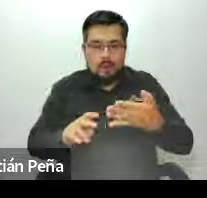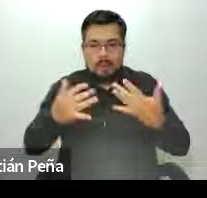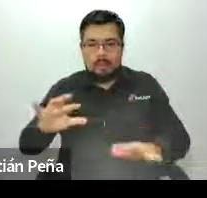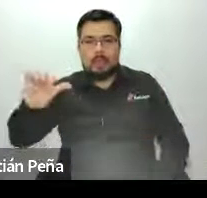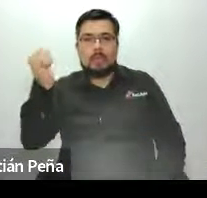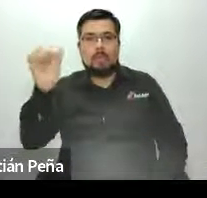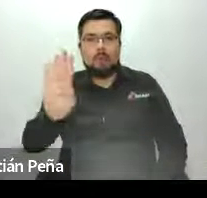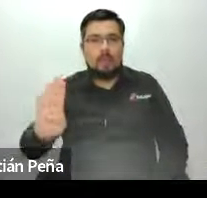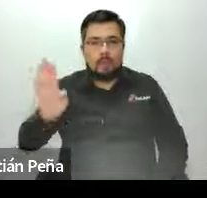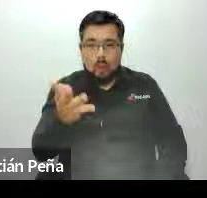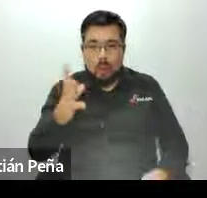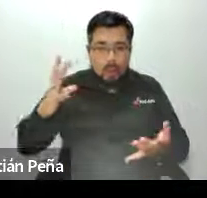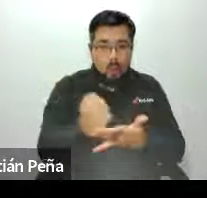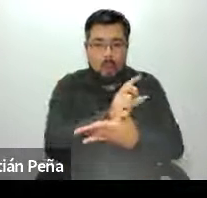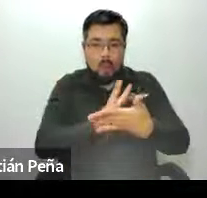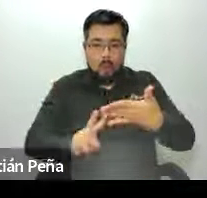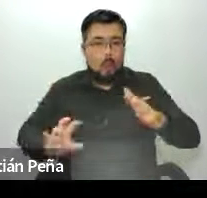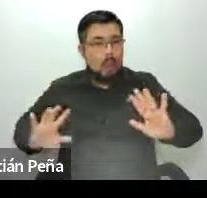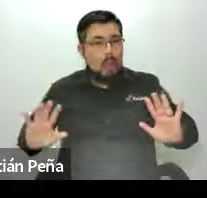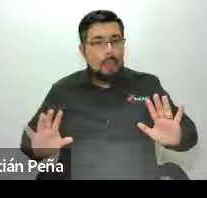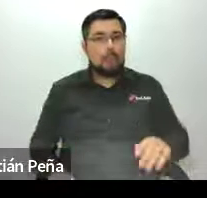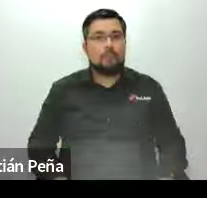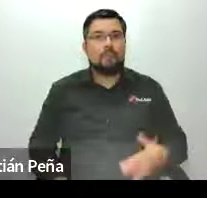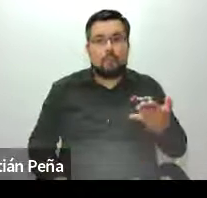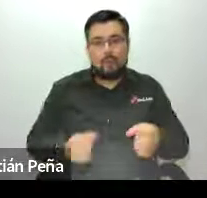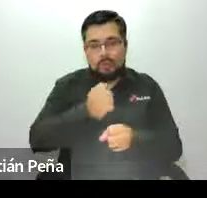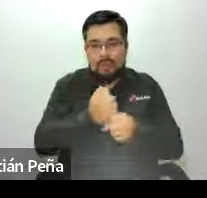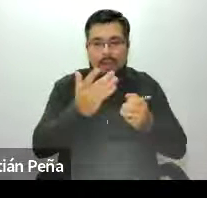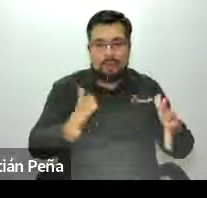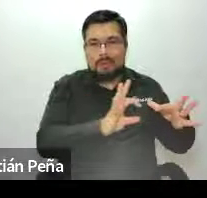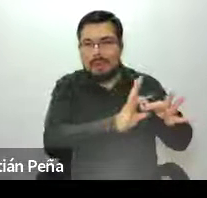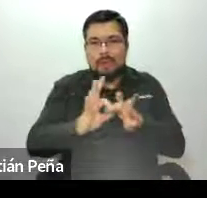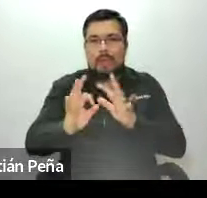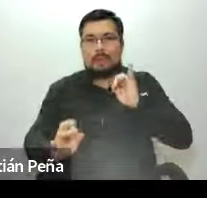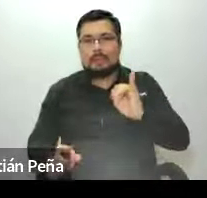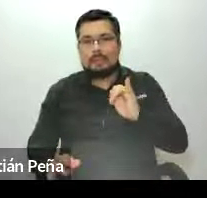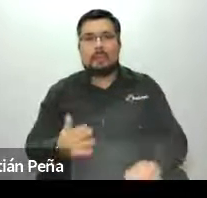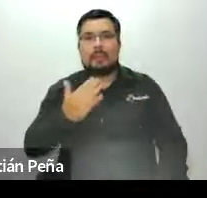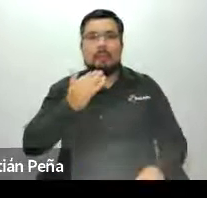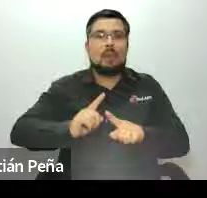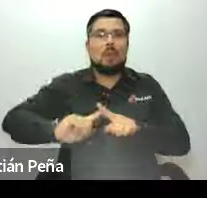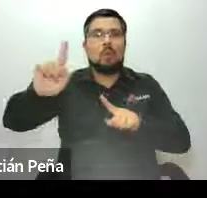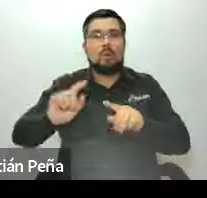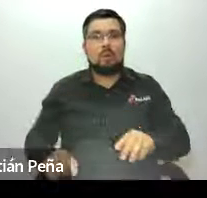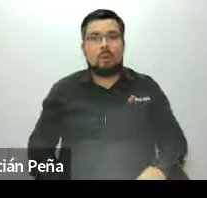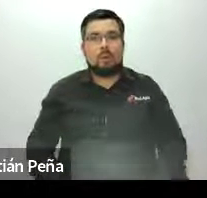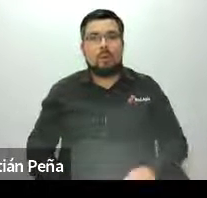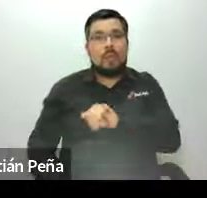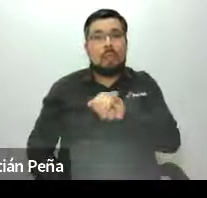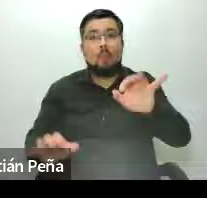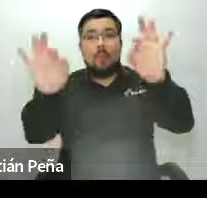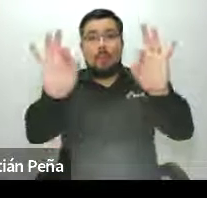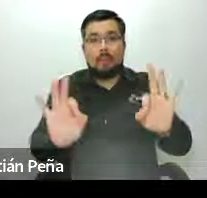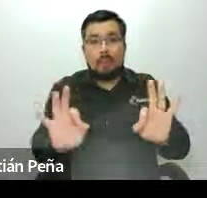trabajar en esa línea. Por supuesto que sí tienes que trabajar otra línea. De ahí vamos a ir al punto este